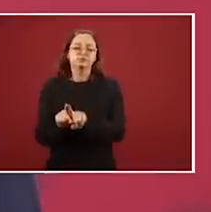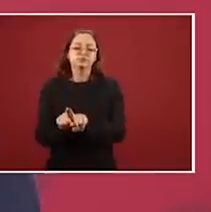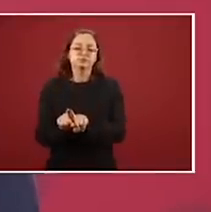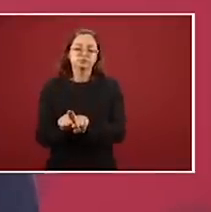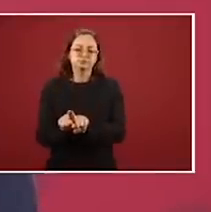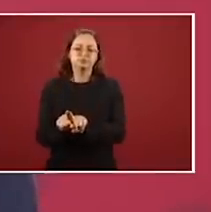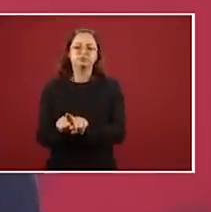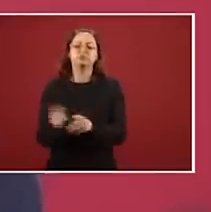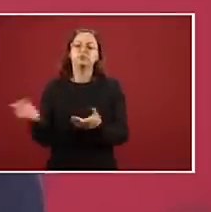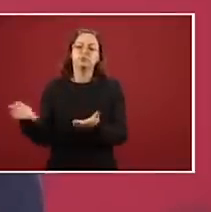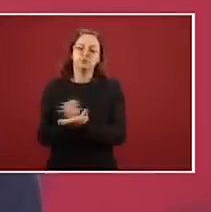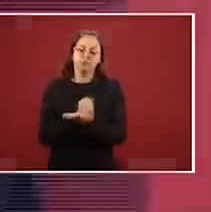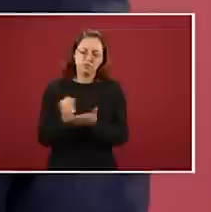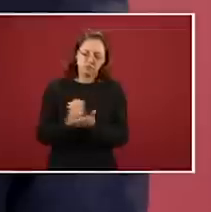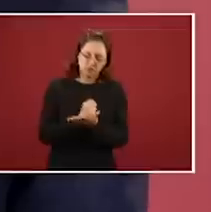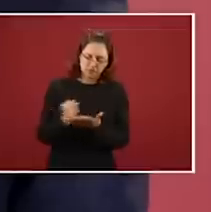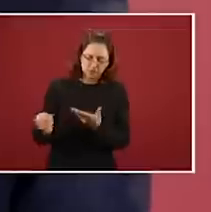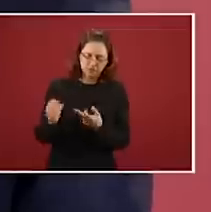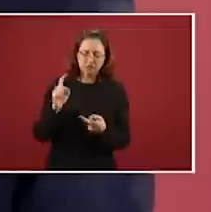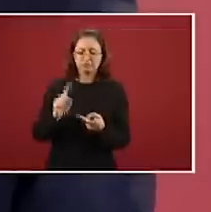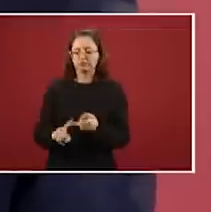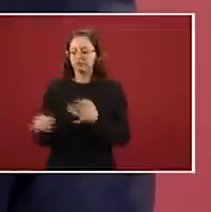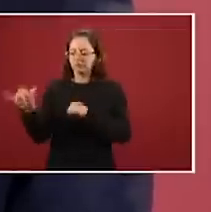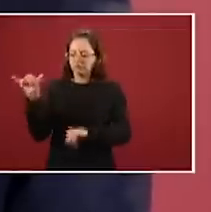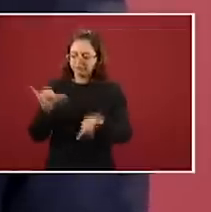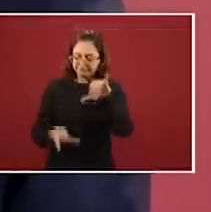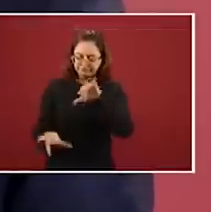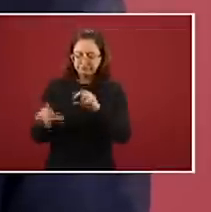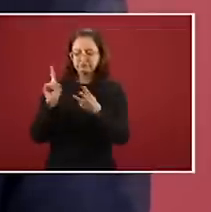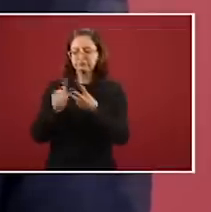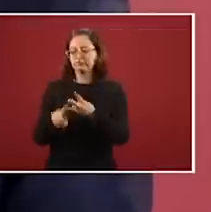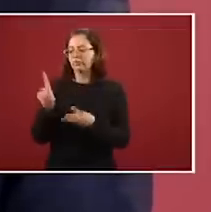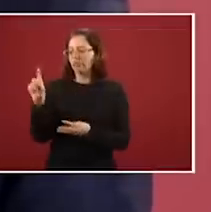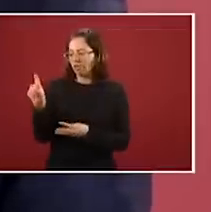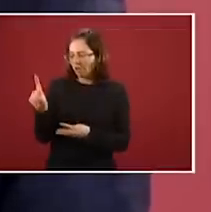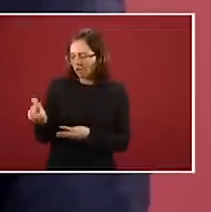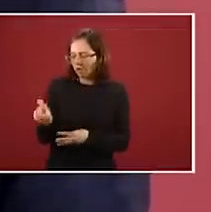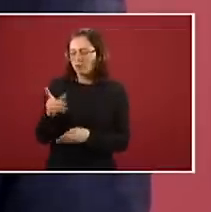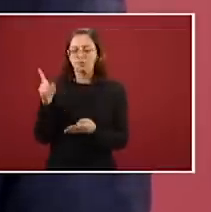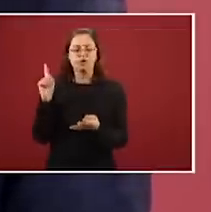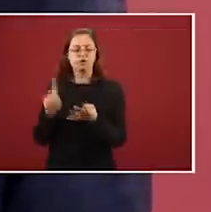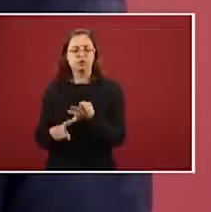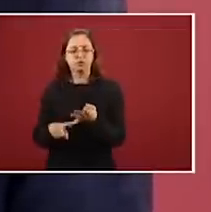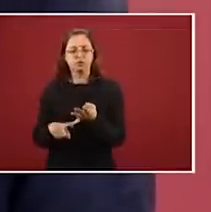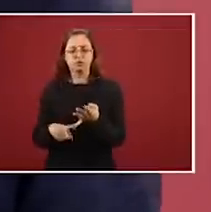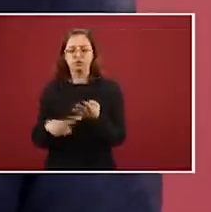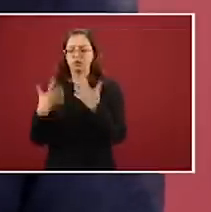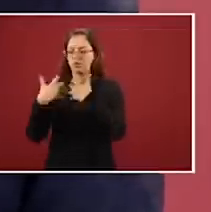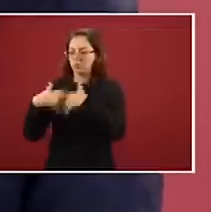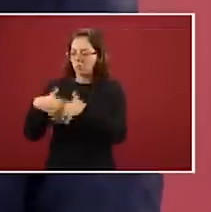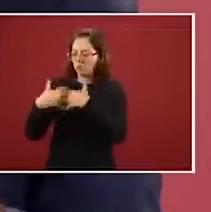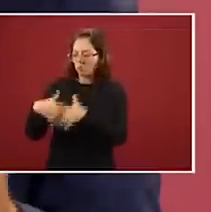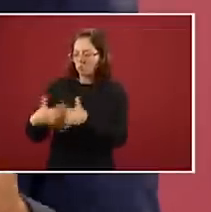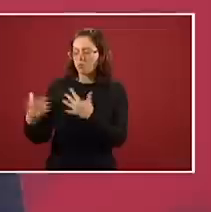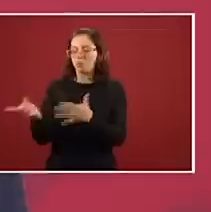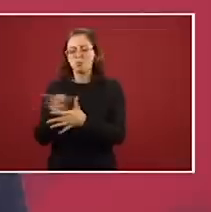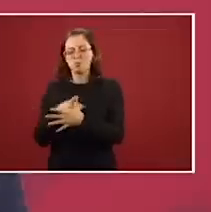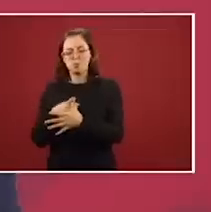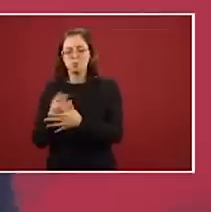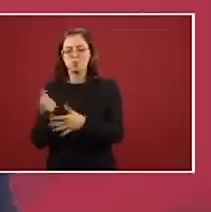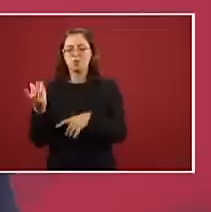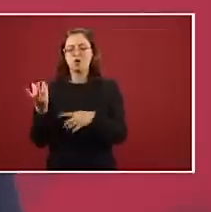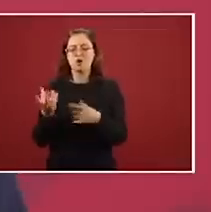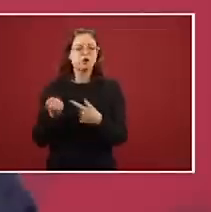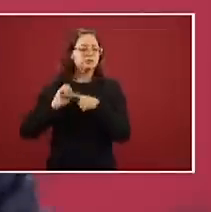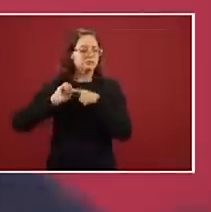tiene que haber crédito, tiene que haber fertilizante, tiene que haber agua, tiene que haber mecanización, tiene que haber